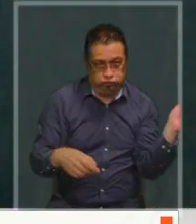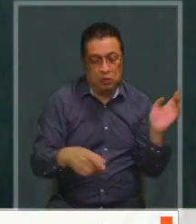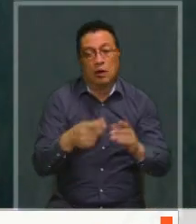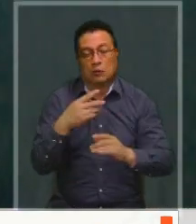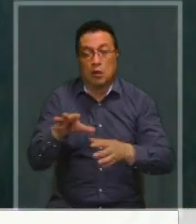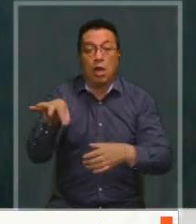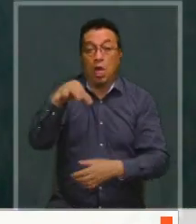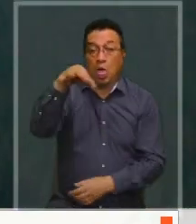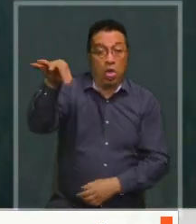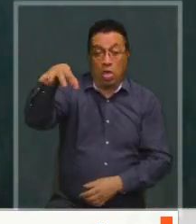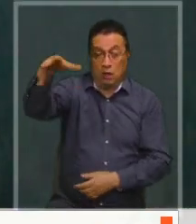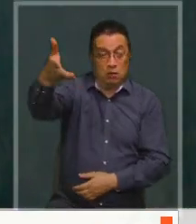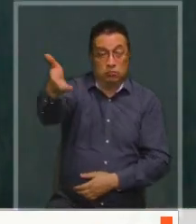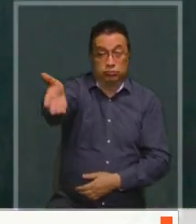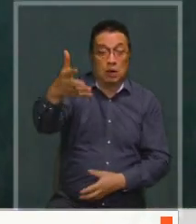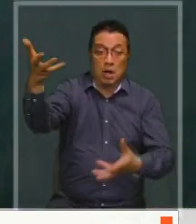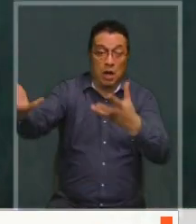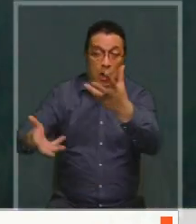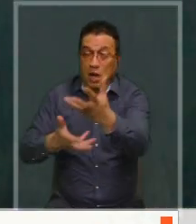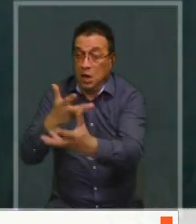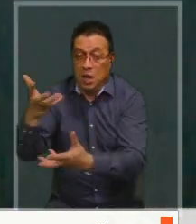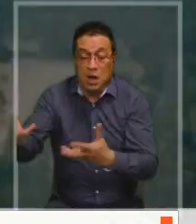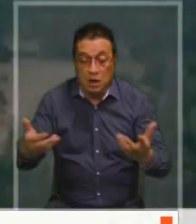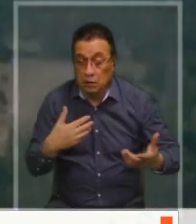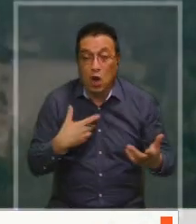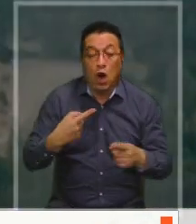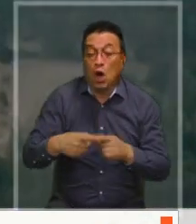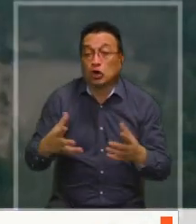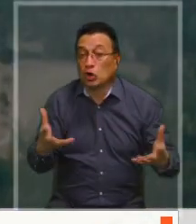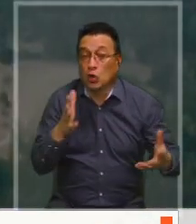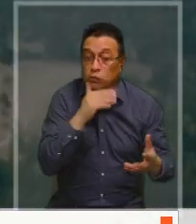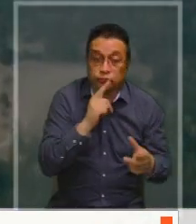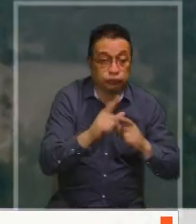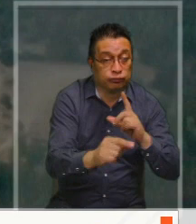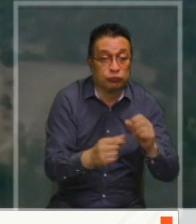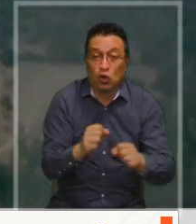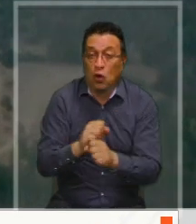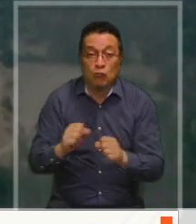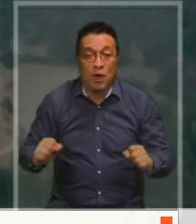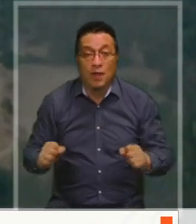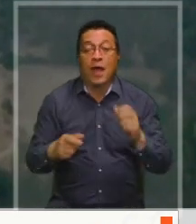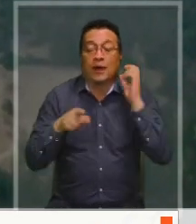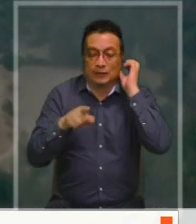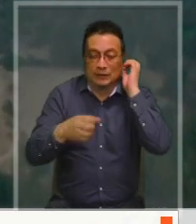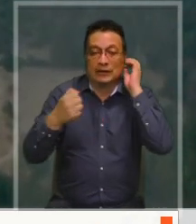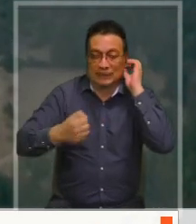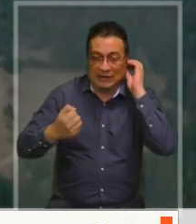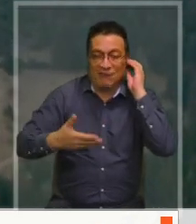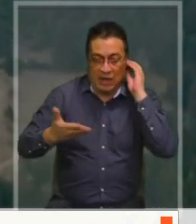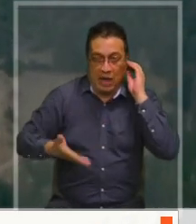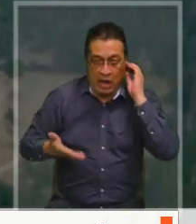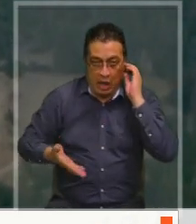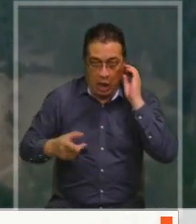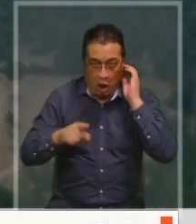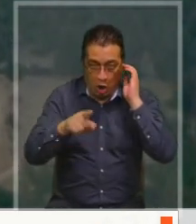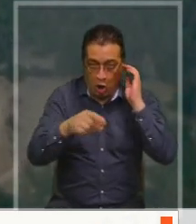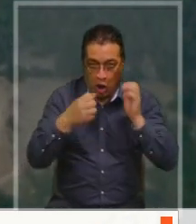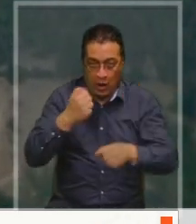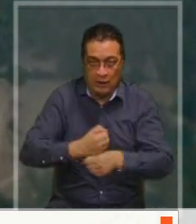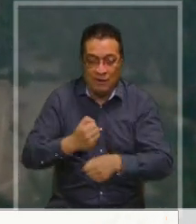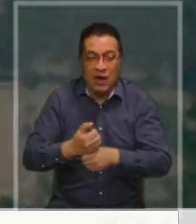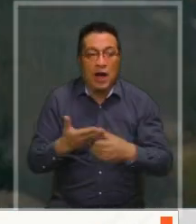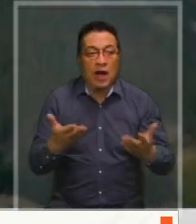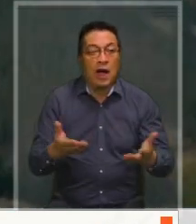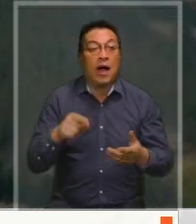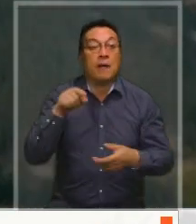aislada en medio de las llamas y que no tenía otra opción en eso se está trabajando en este minuto pero sin embargo está complejo porque